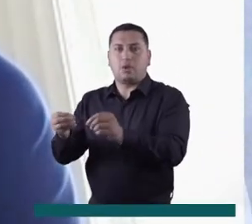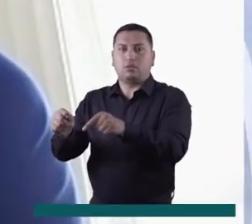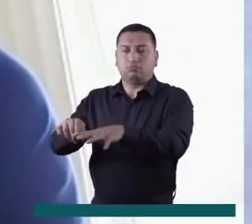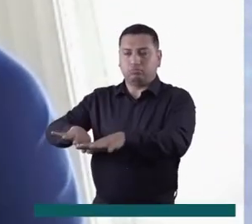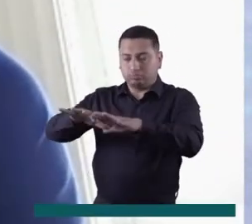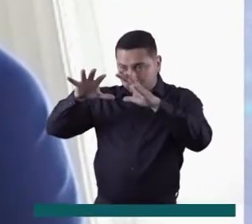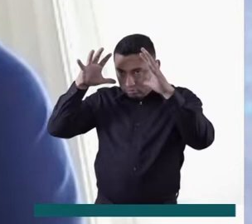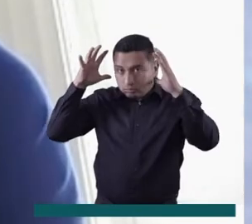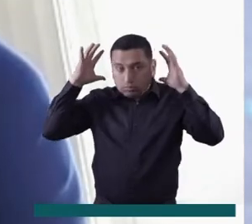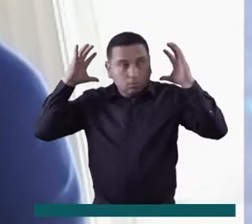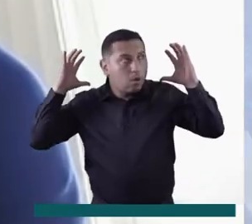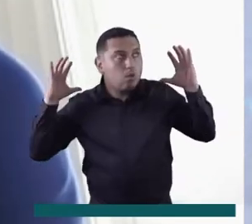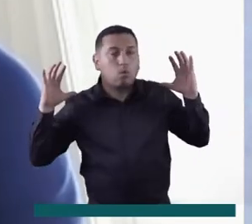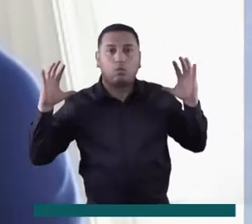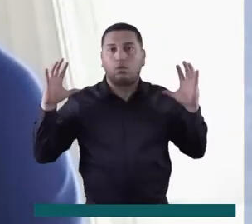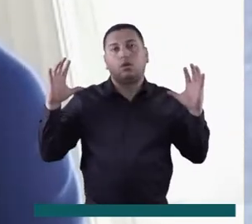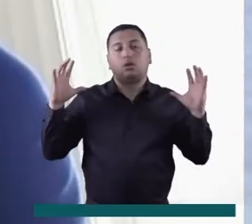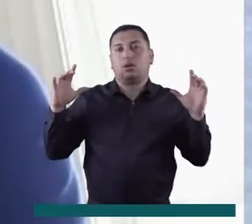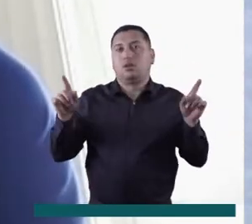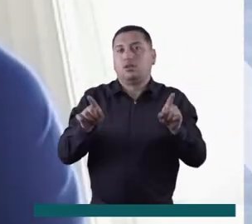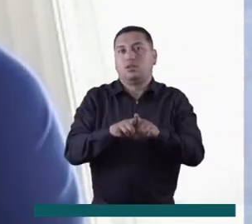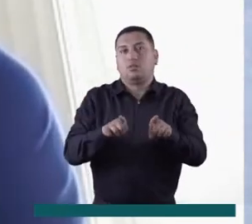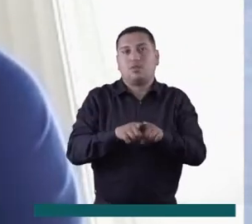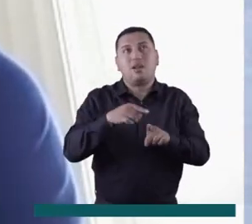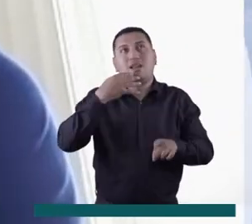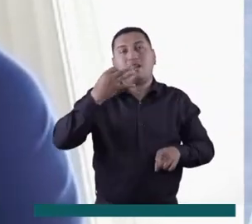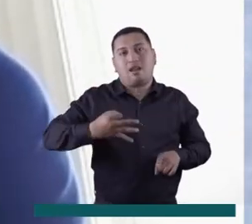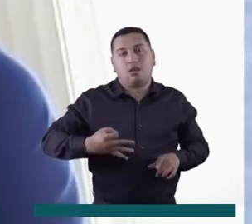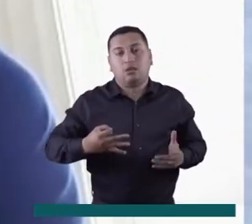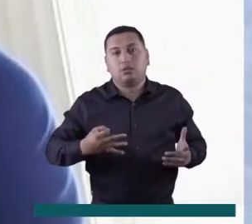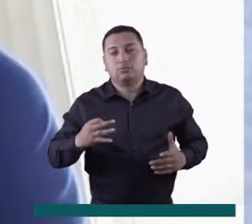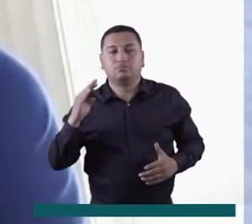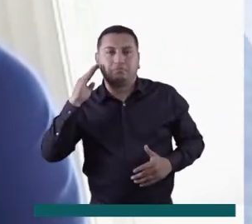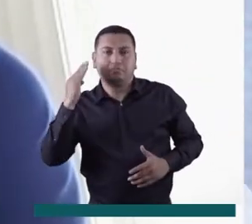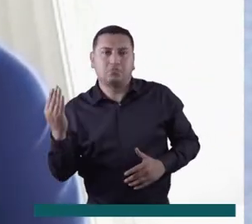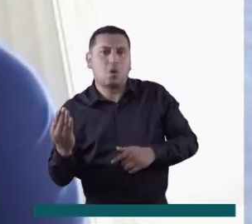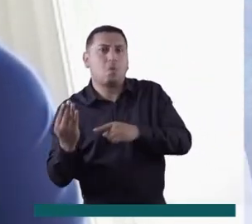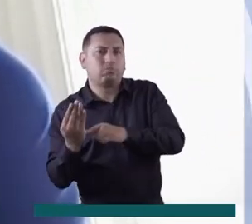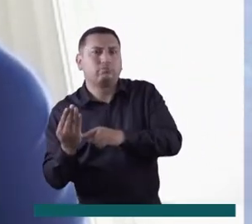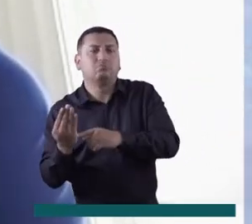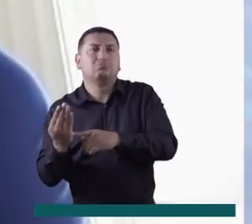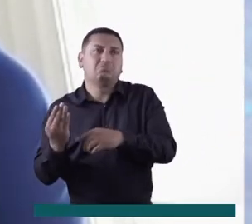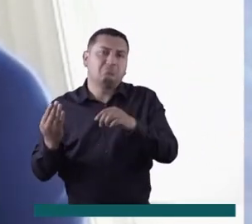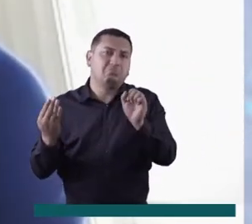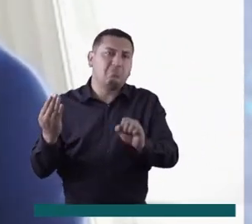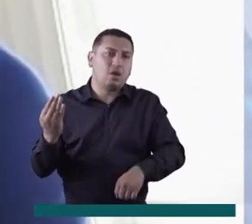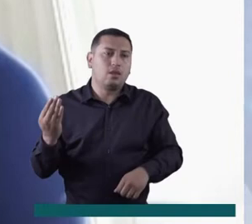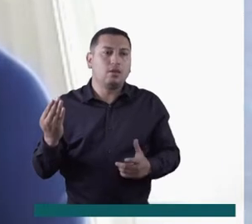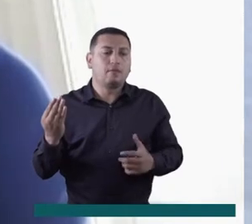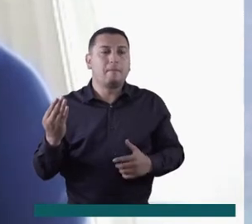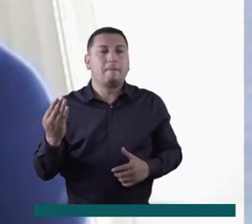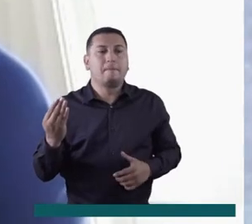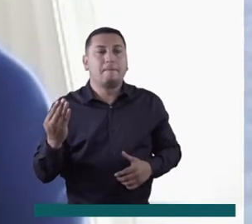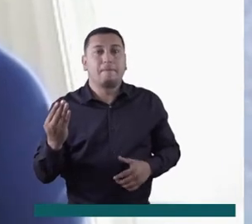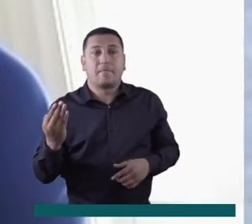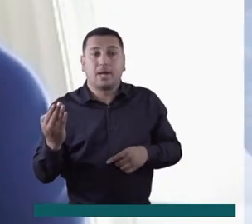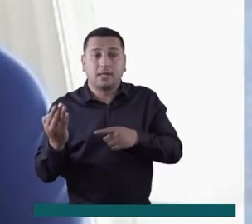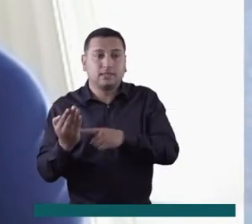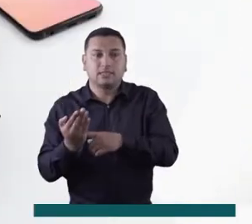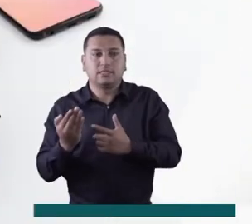virtual a través de un celular, sí, o principalmente los smartphones son los que facilitan eso, con un entorno,